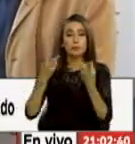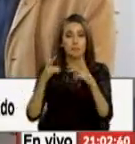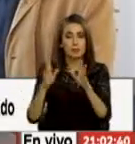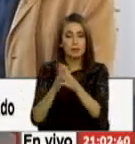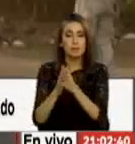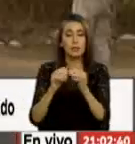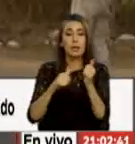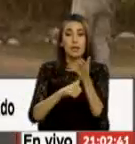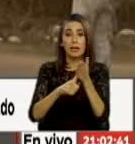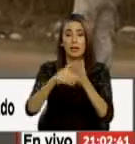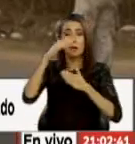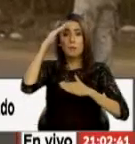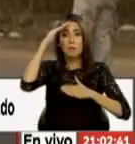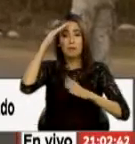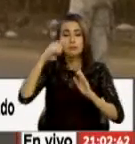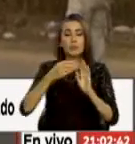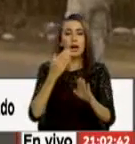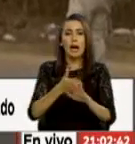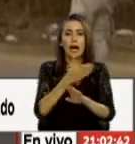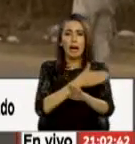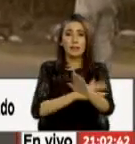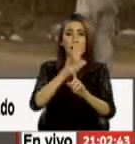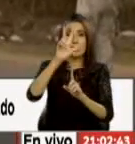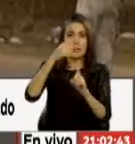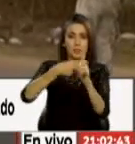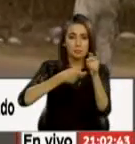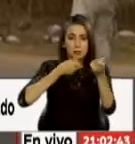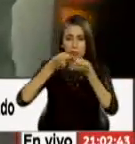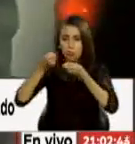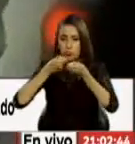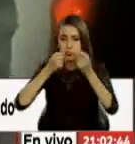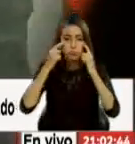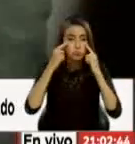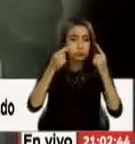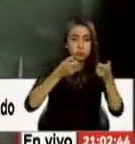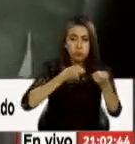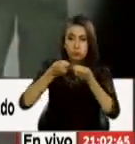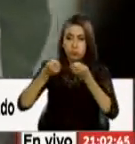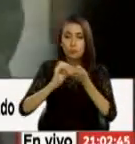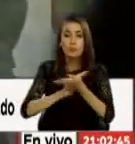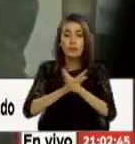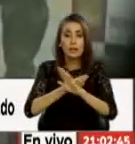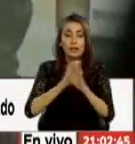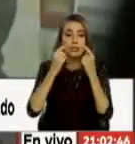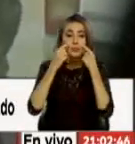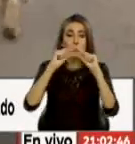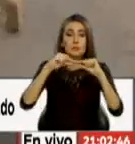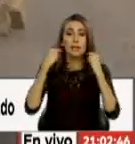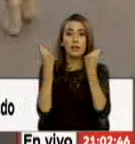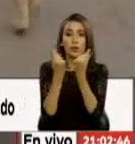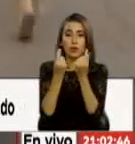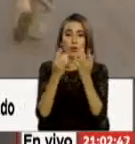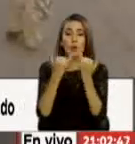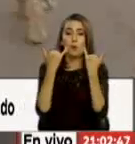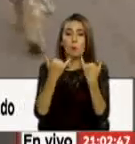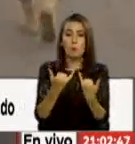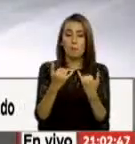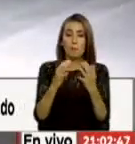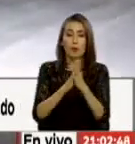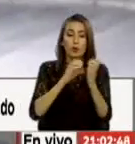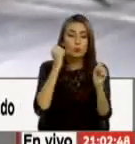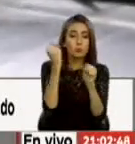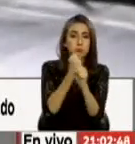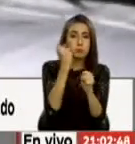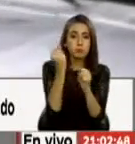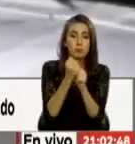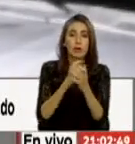reveló que el seguimiento empezó hace 3 meses con una denuncia y el desmantelamiento de la organización delictiva se produjo durante un operativo